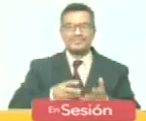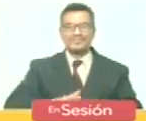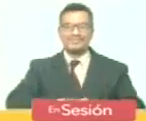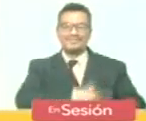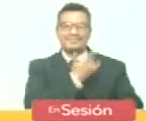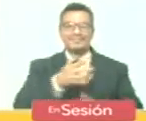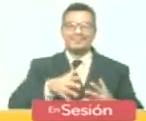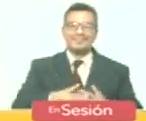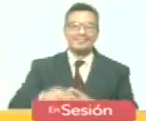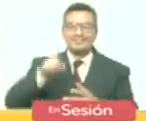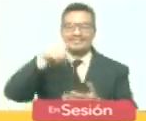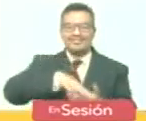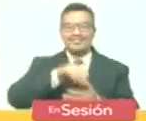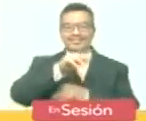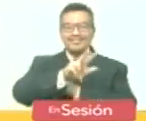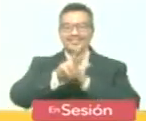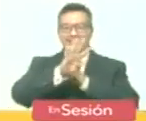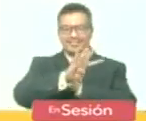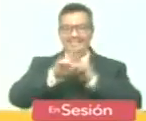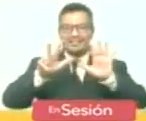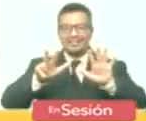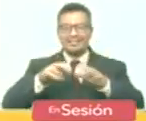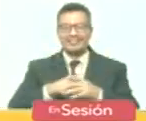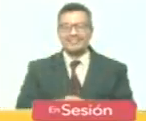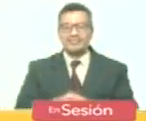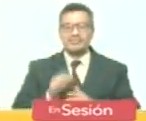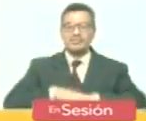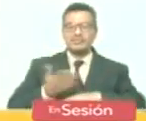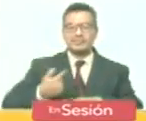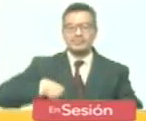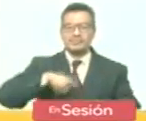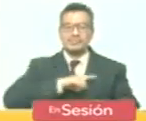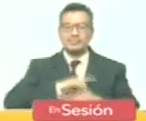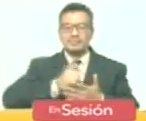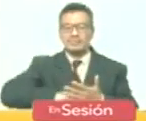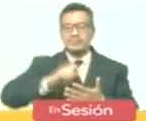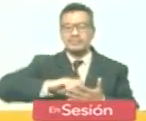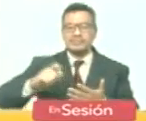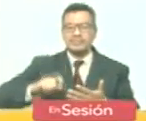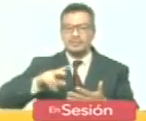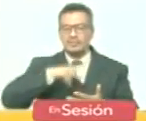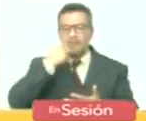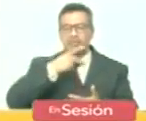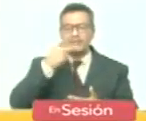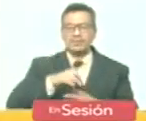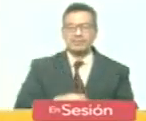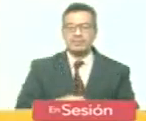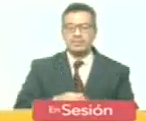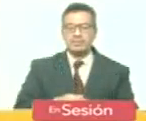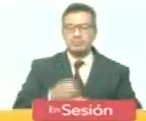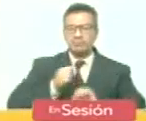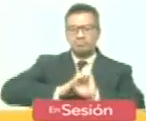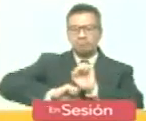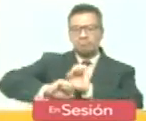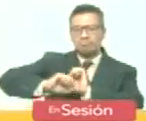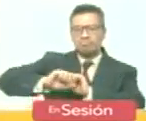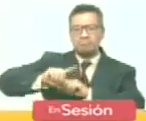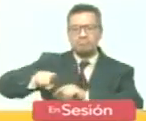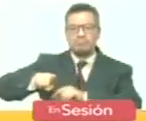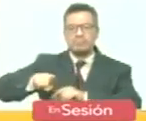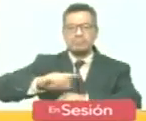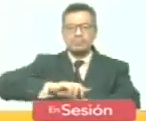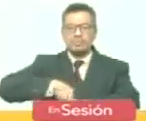Columbia en 1948, porque nuestro insigne escritor y político lo rechazó